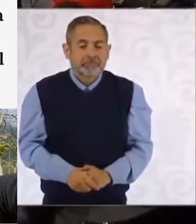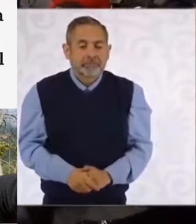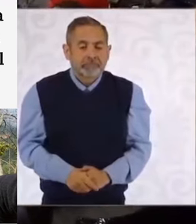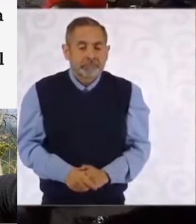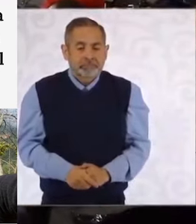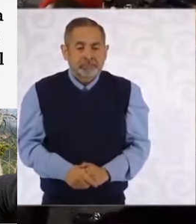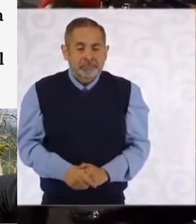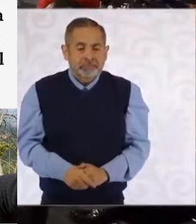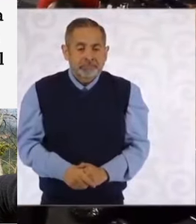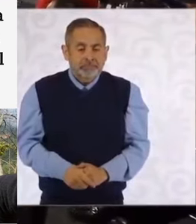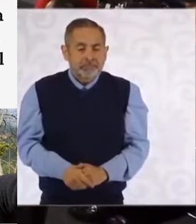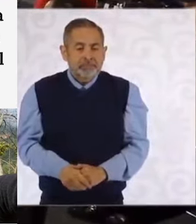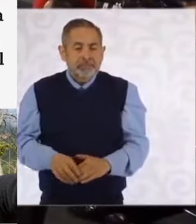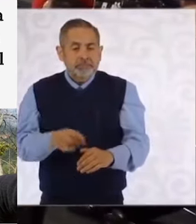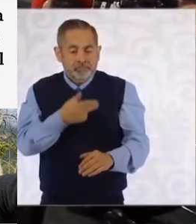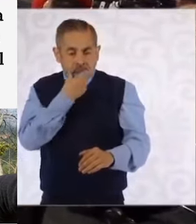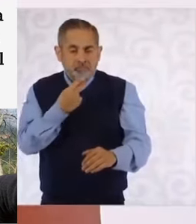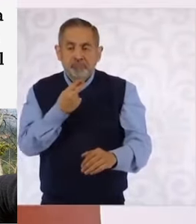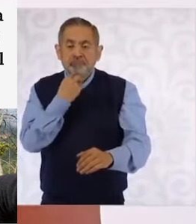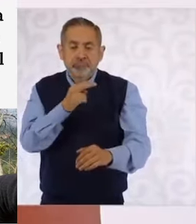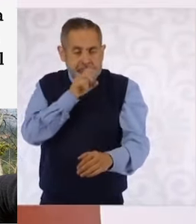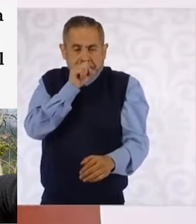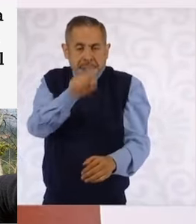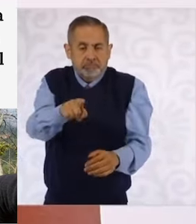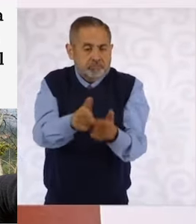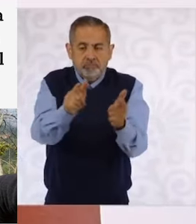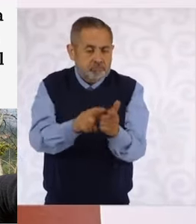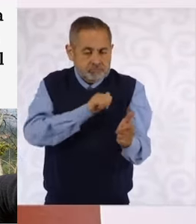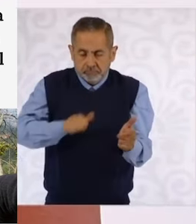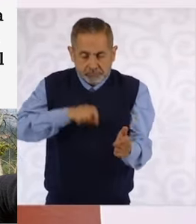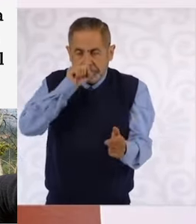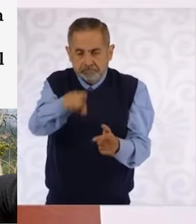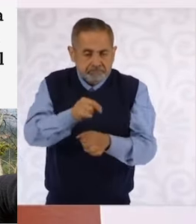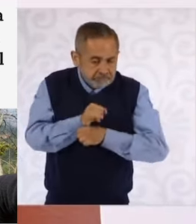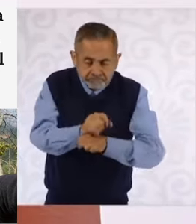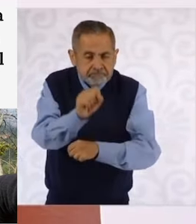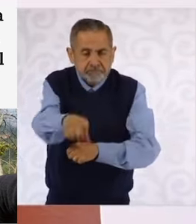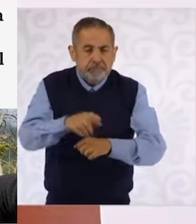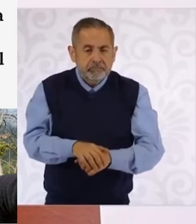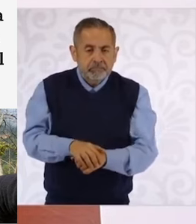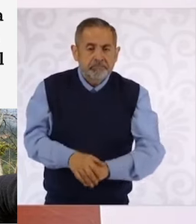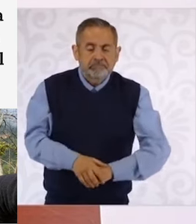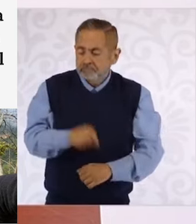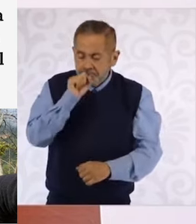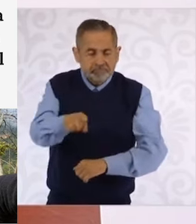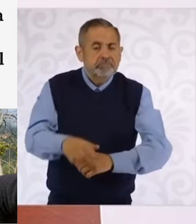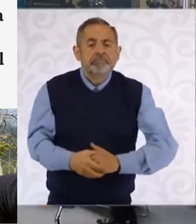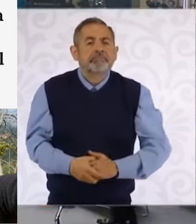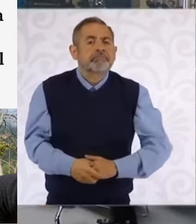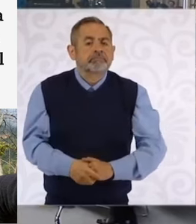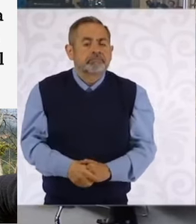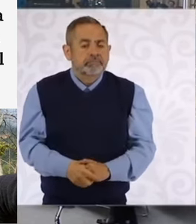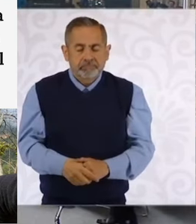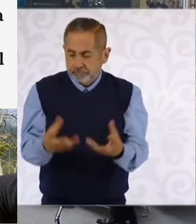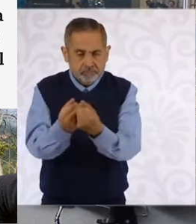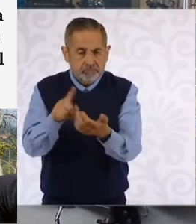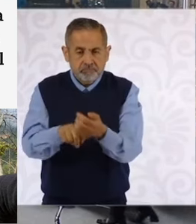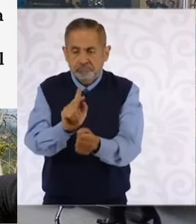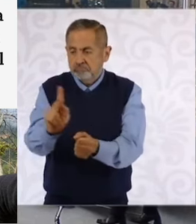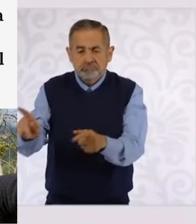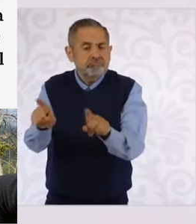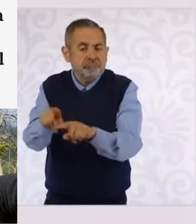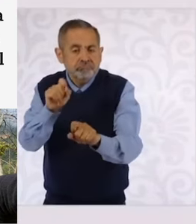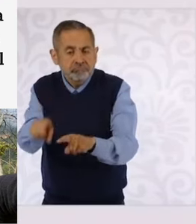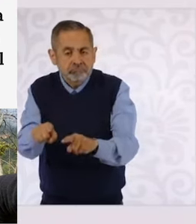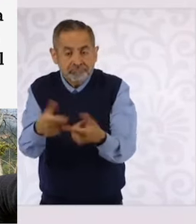para es el mismo grupo sobre el homicidio del alcalde es el mismo grupo y es la misma investigación es la misma están están